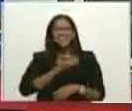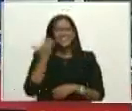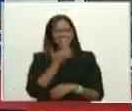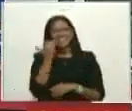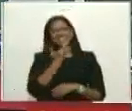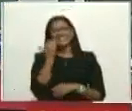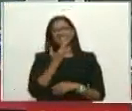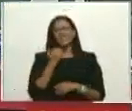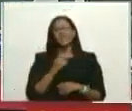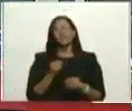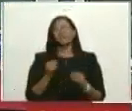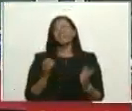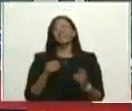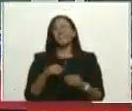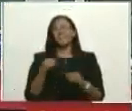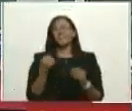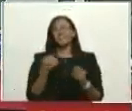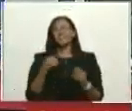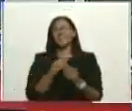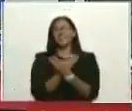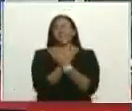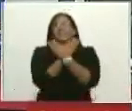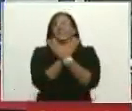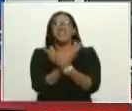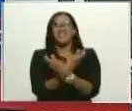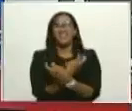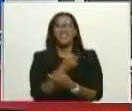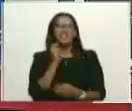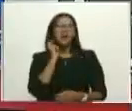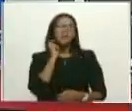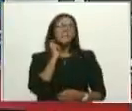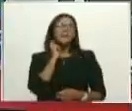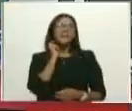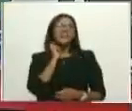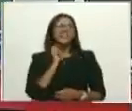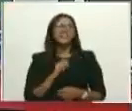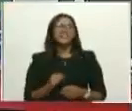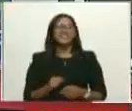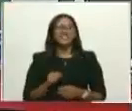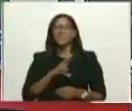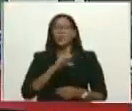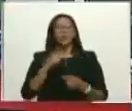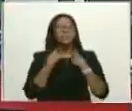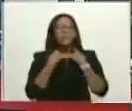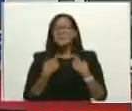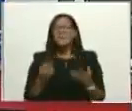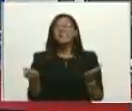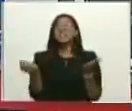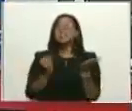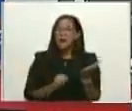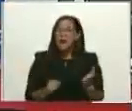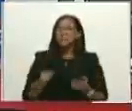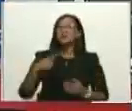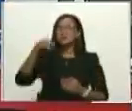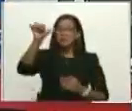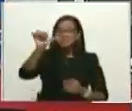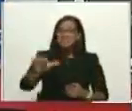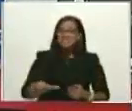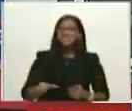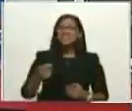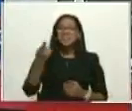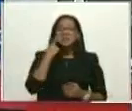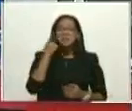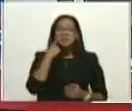Estaba fresquito. Estaba fresquito el vampiro. El vampiro no se pierde el mazo, ¿viste? El vampiro